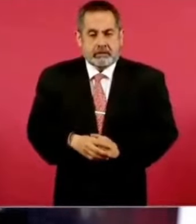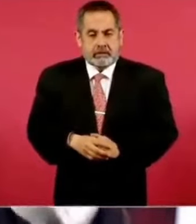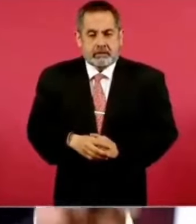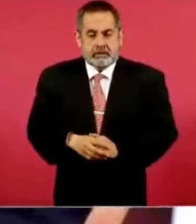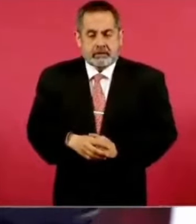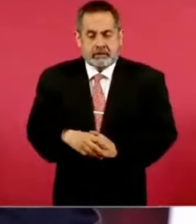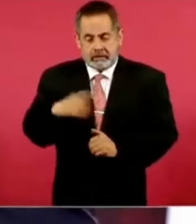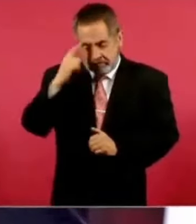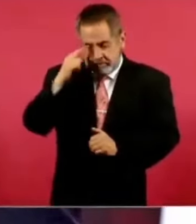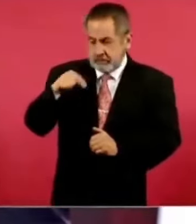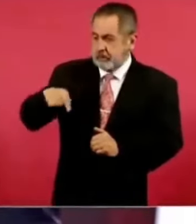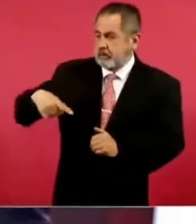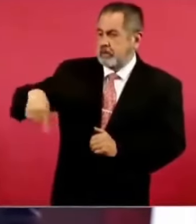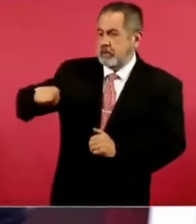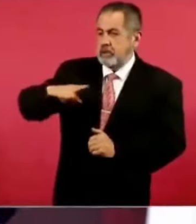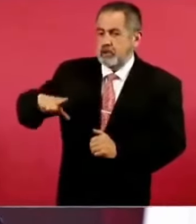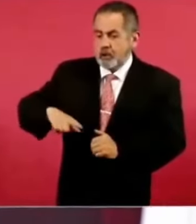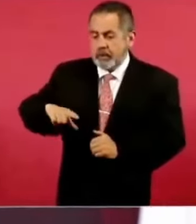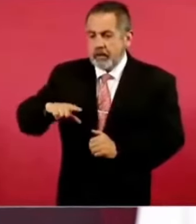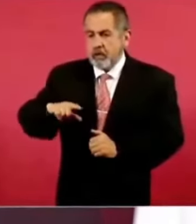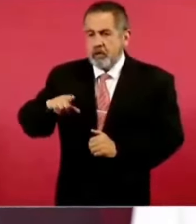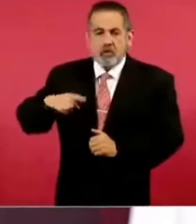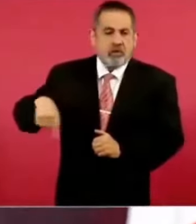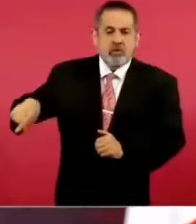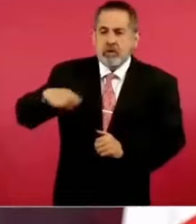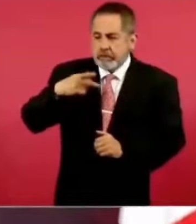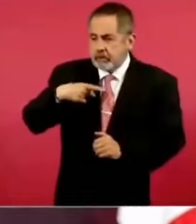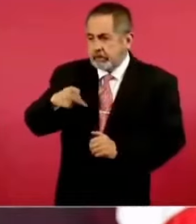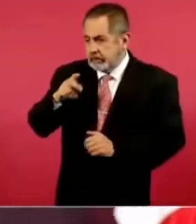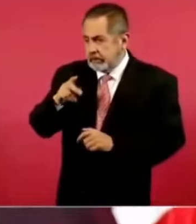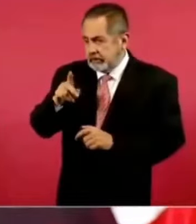reivindicar a los trabajadores.